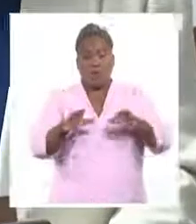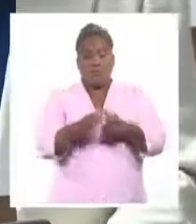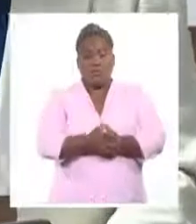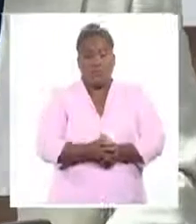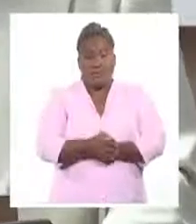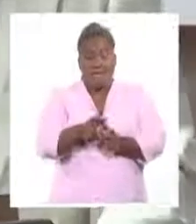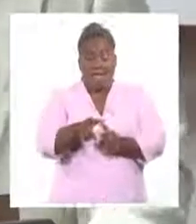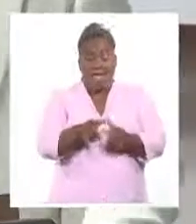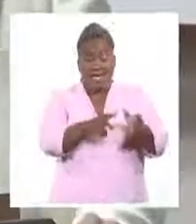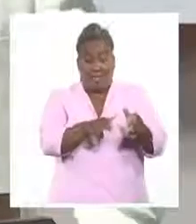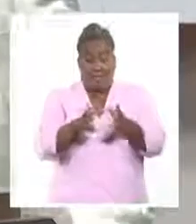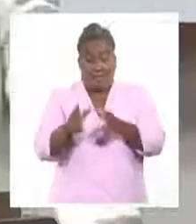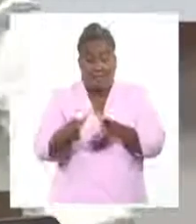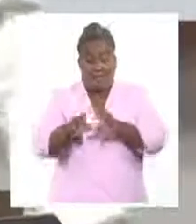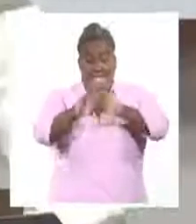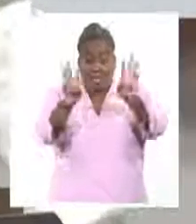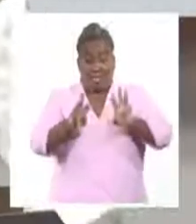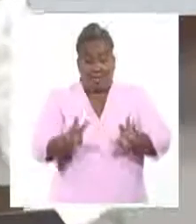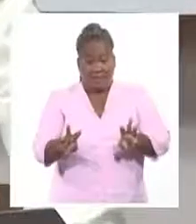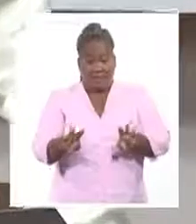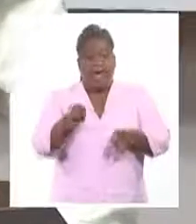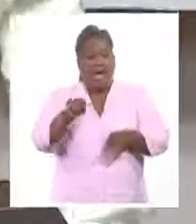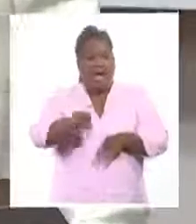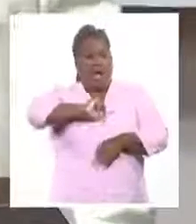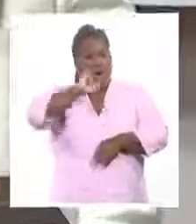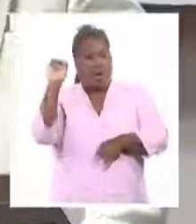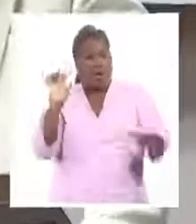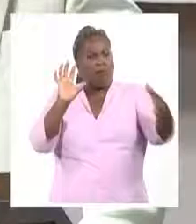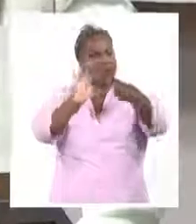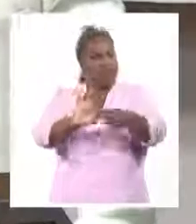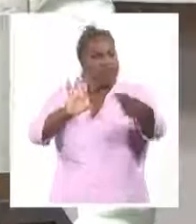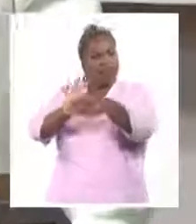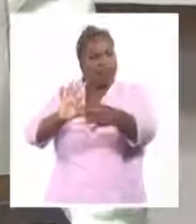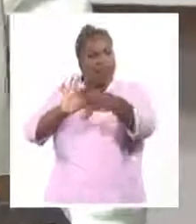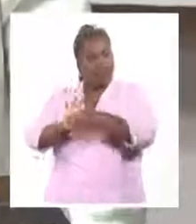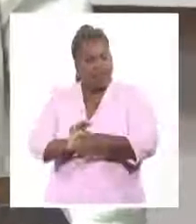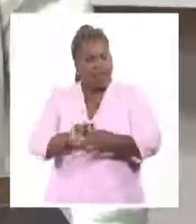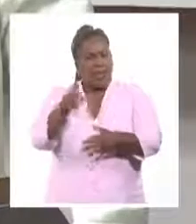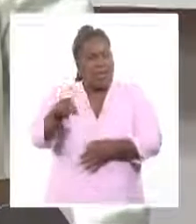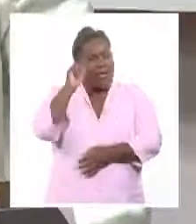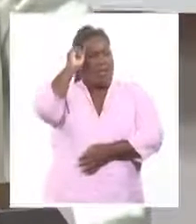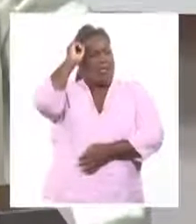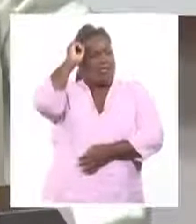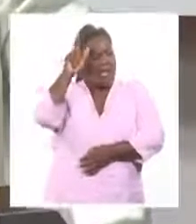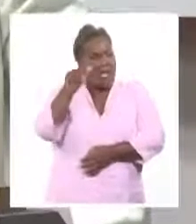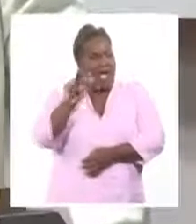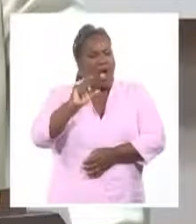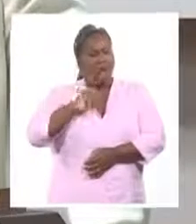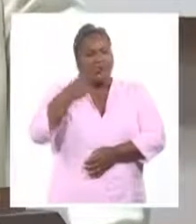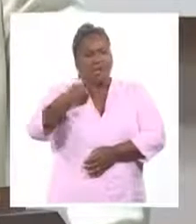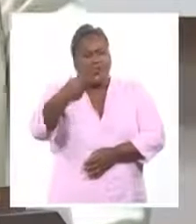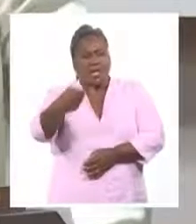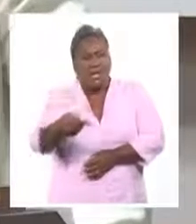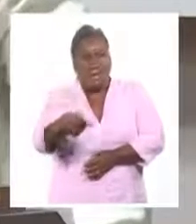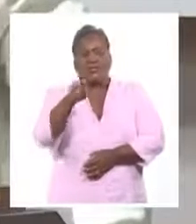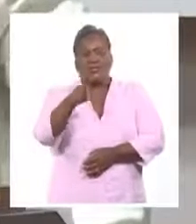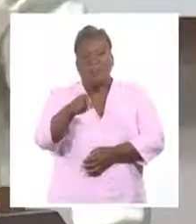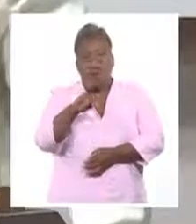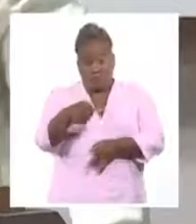digital. Si logramos la articulación de estos sistemas para la difusión coordinada de ideas, conceptos y herramientas, las